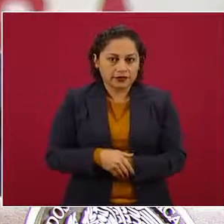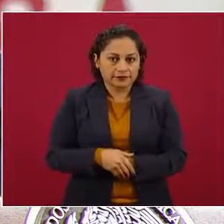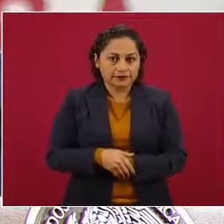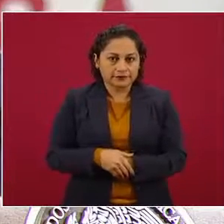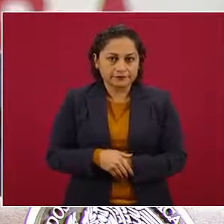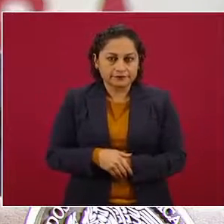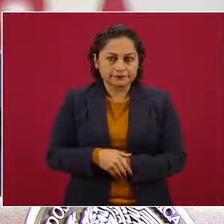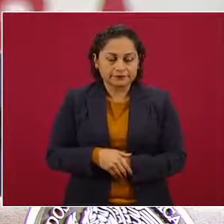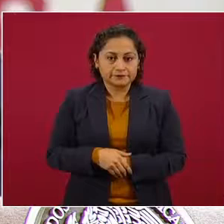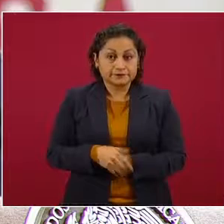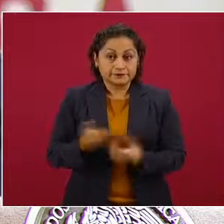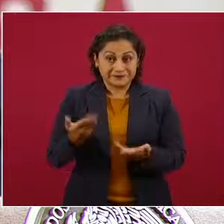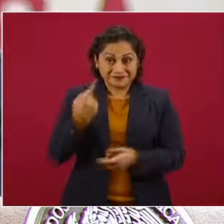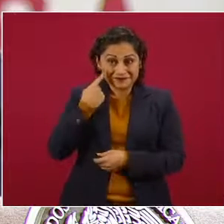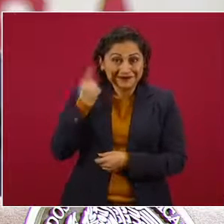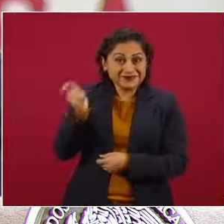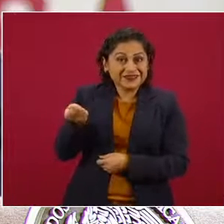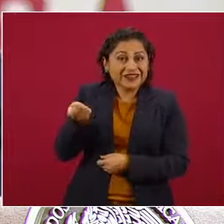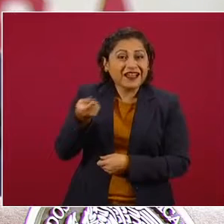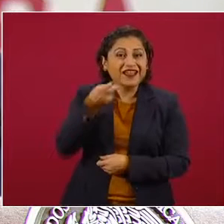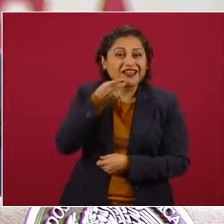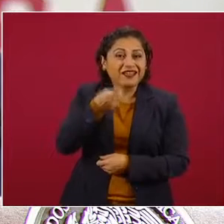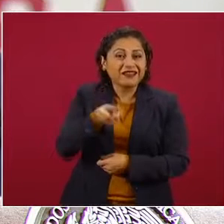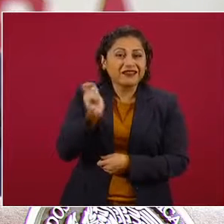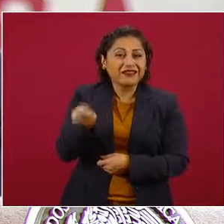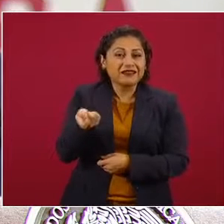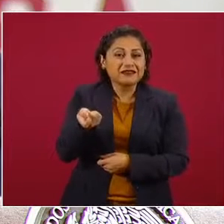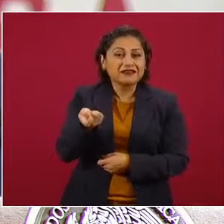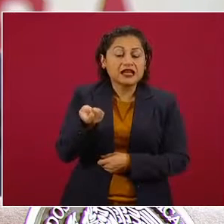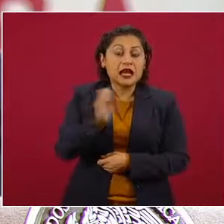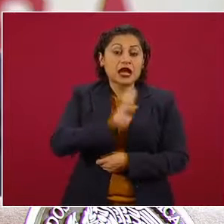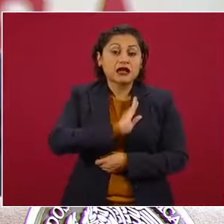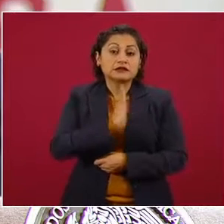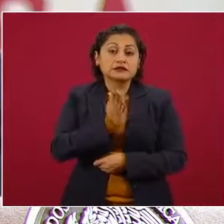la invasión extranjera.